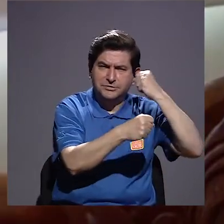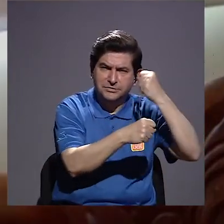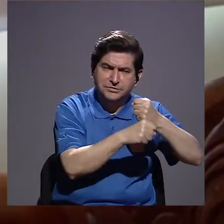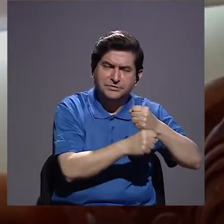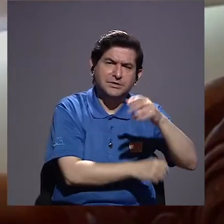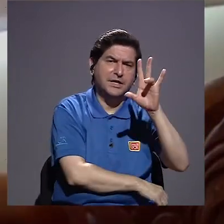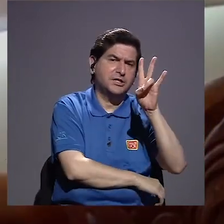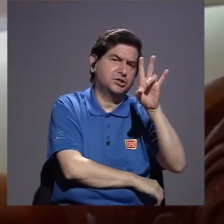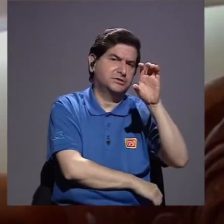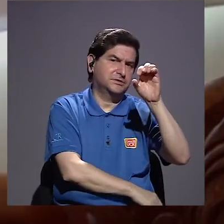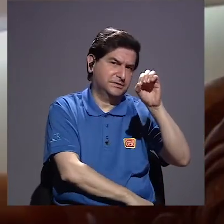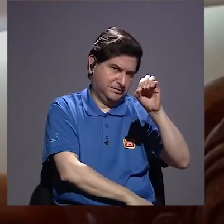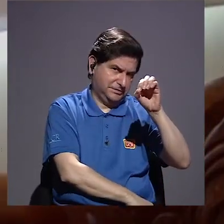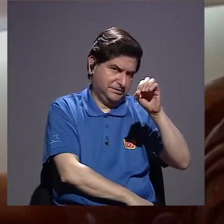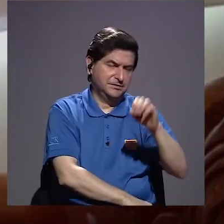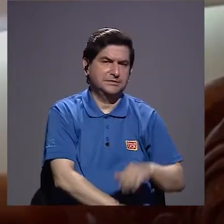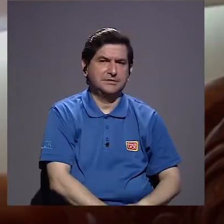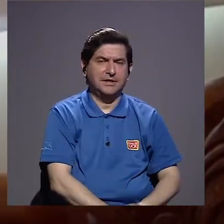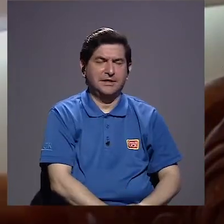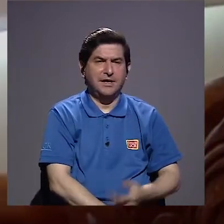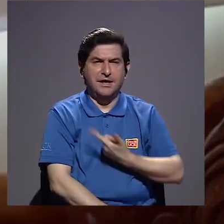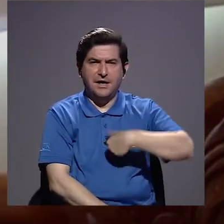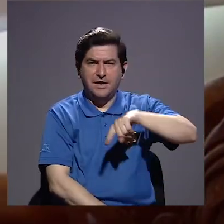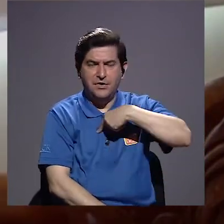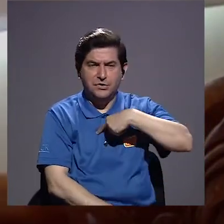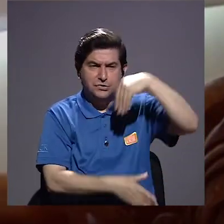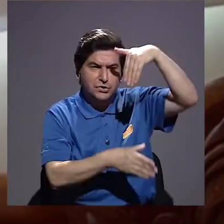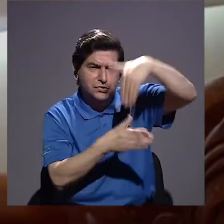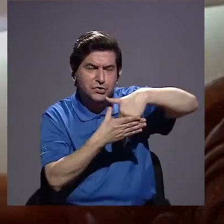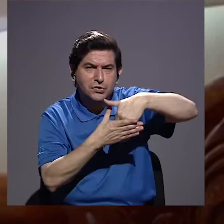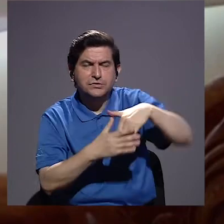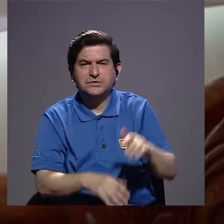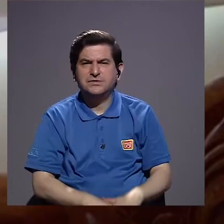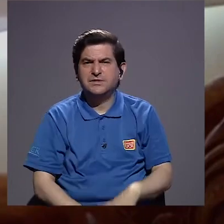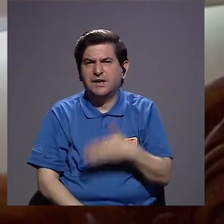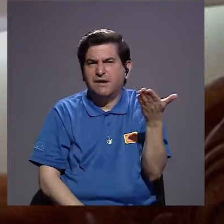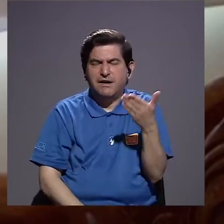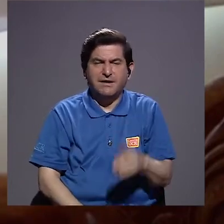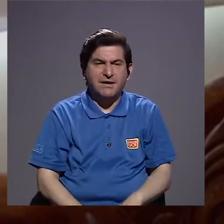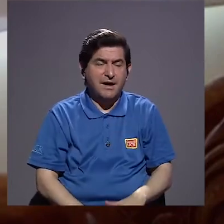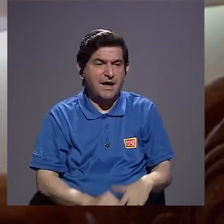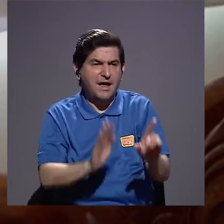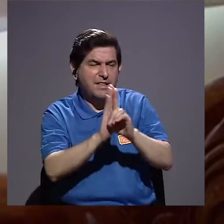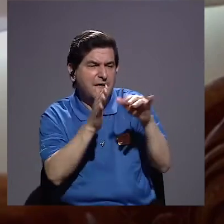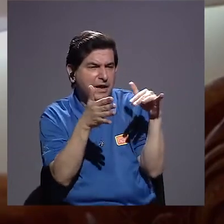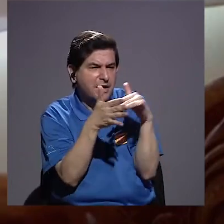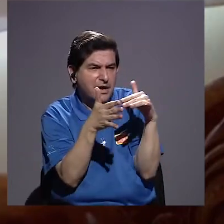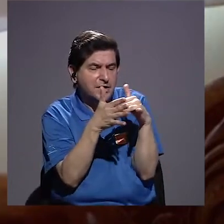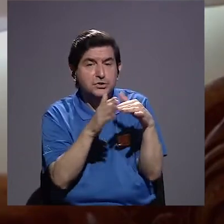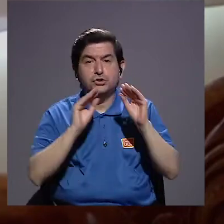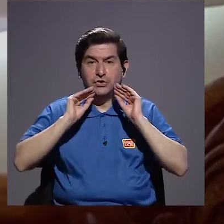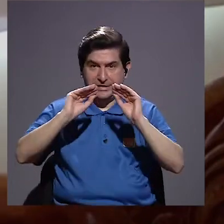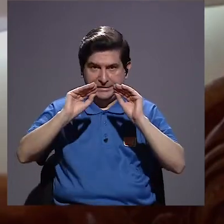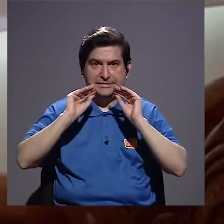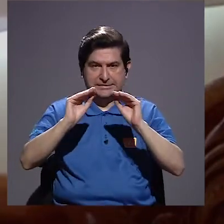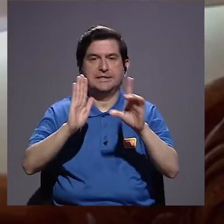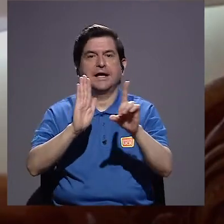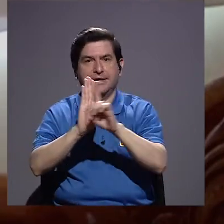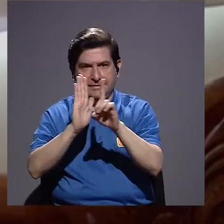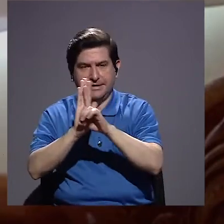años 70, cuando comenzamos a meternos en el estudio del derecho para enseñar